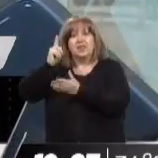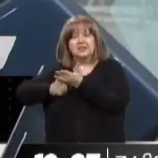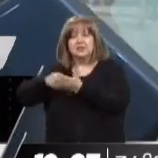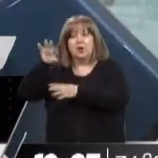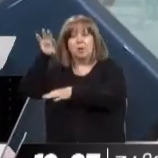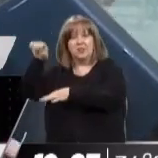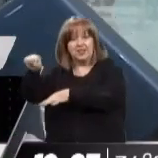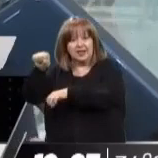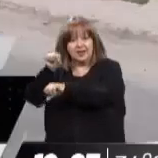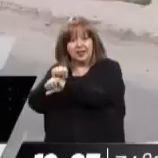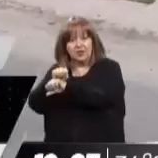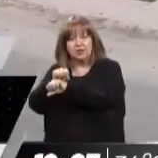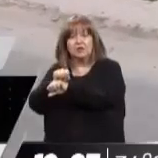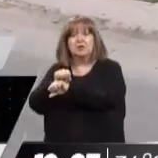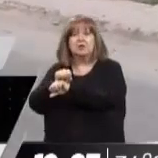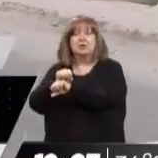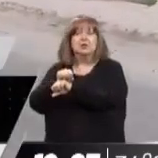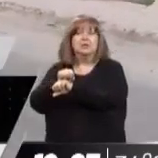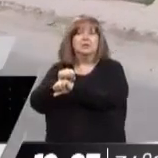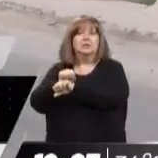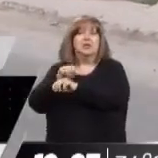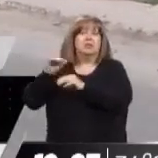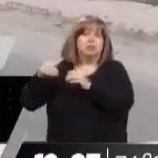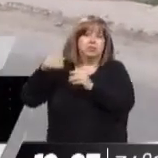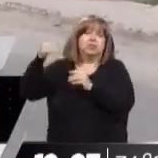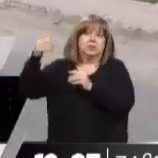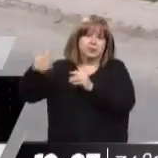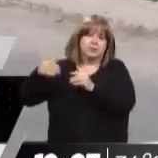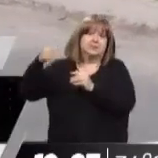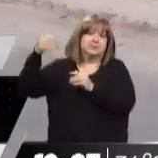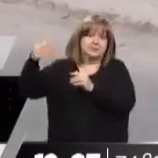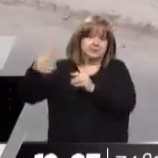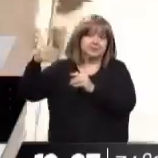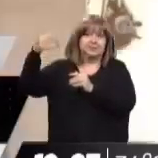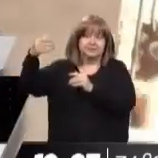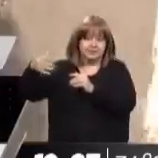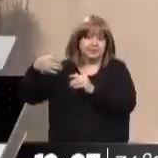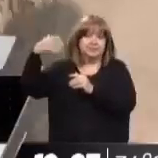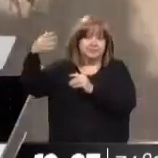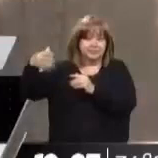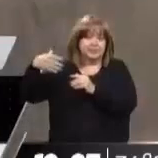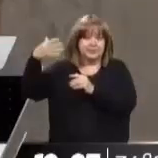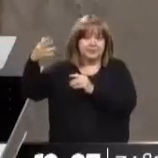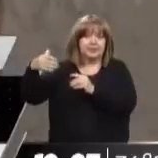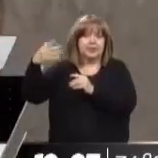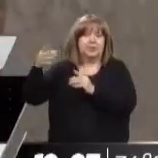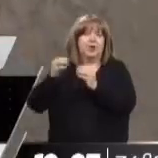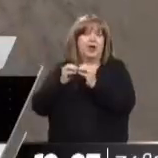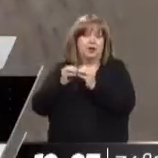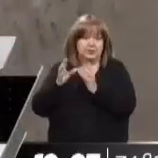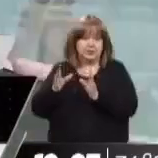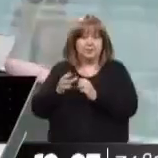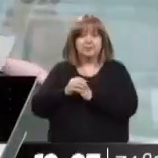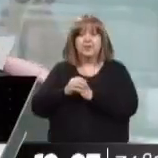detención y la captura del mismo, bueno, estando pedido para ser detenido y sometido al proceso.